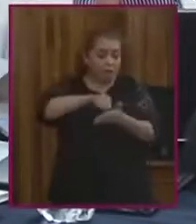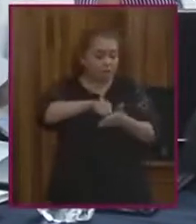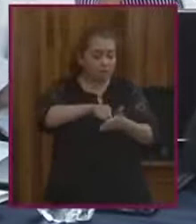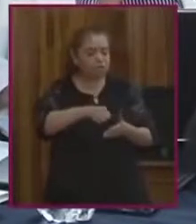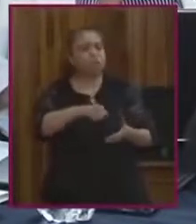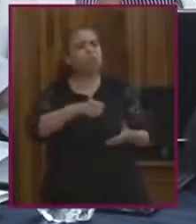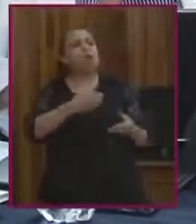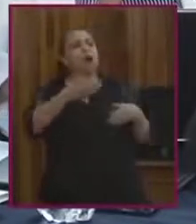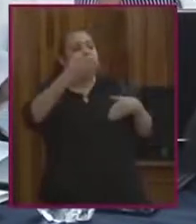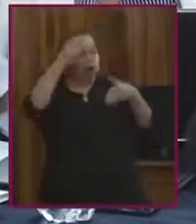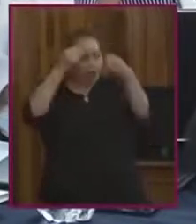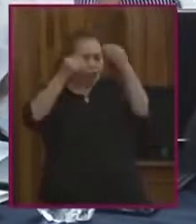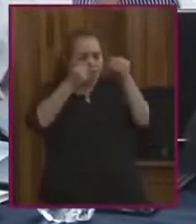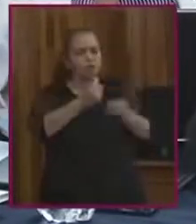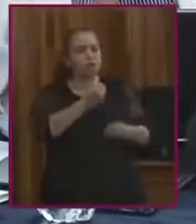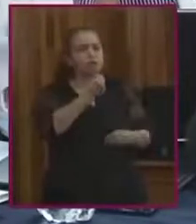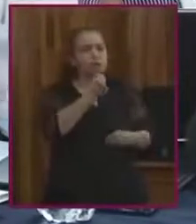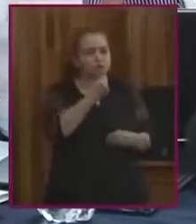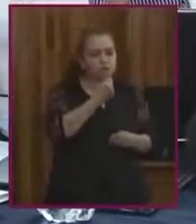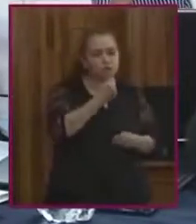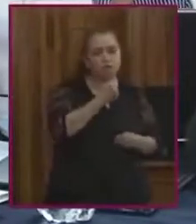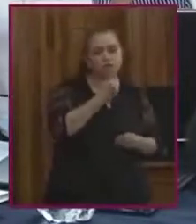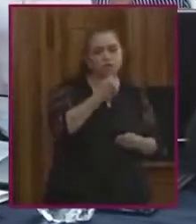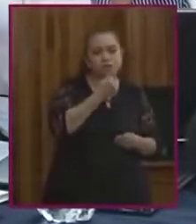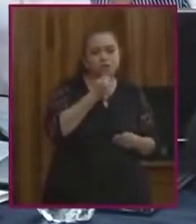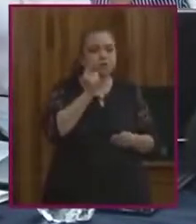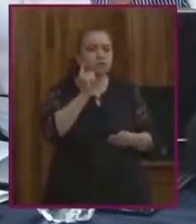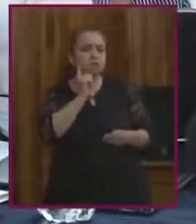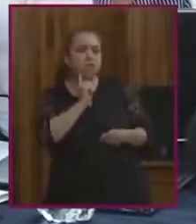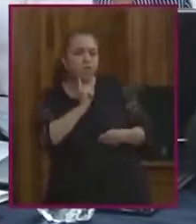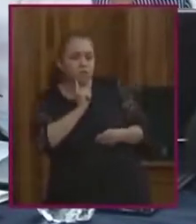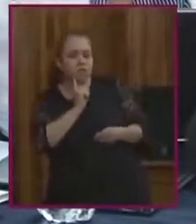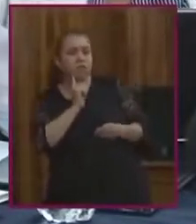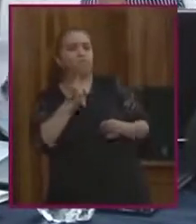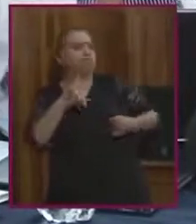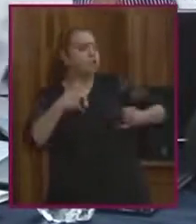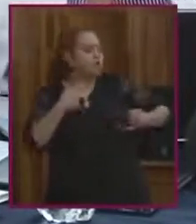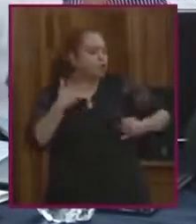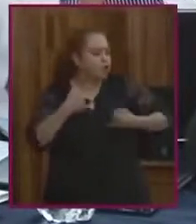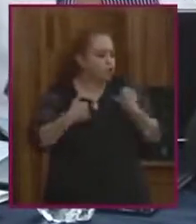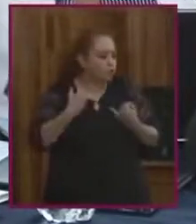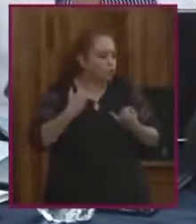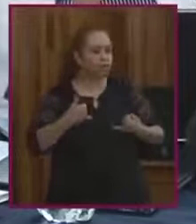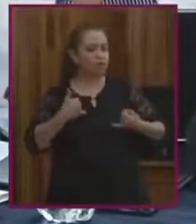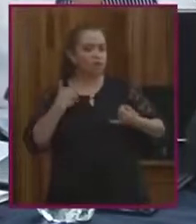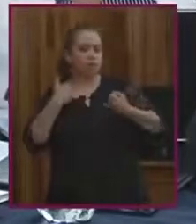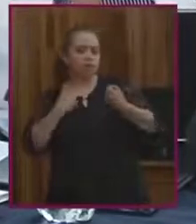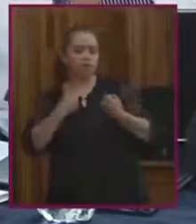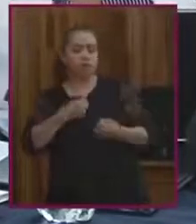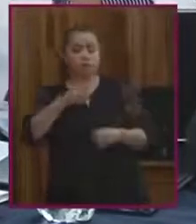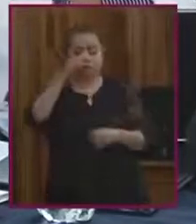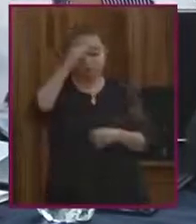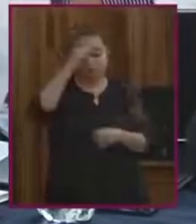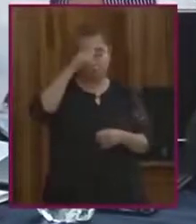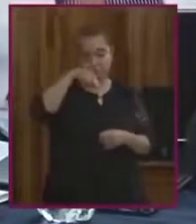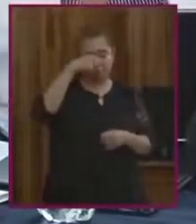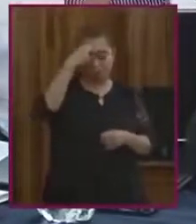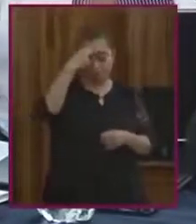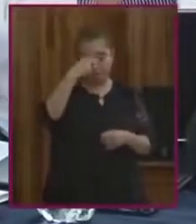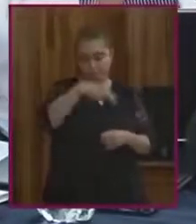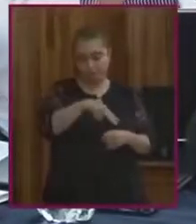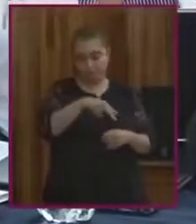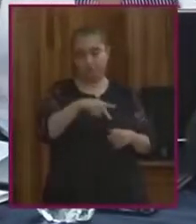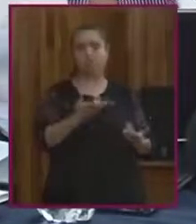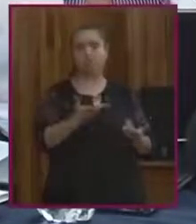las niñas, niños, adolescentes y jóvenes mexicanos. Pero en la práctica, muchas veces, yo diría